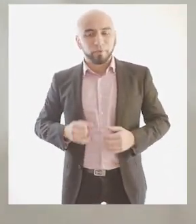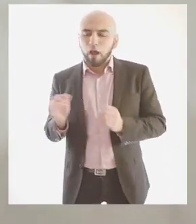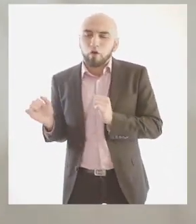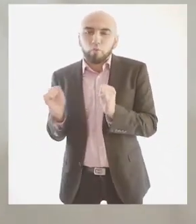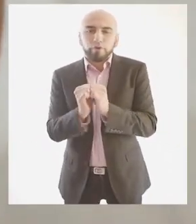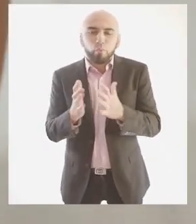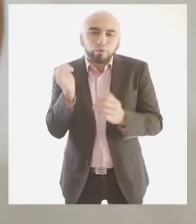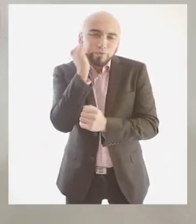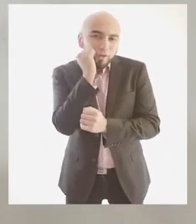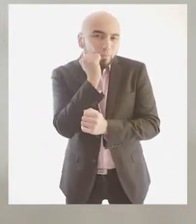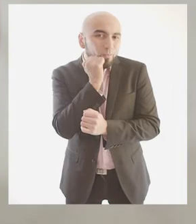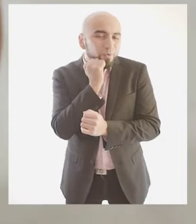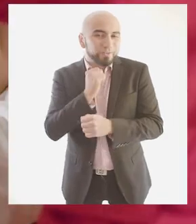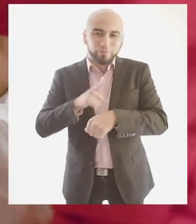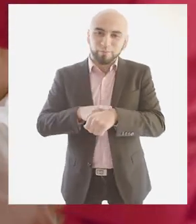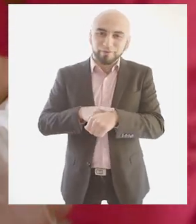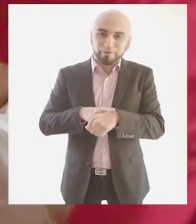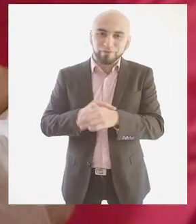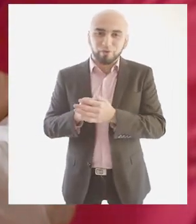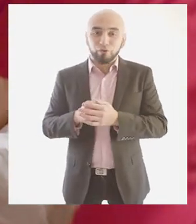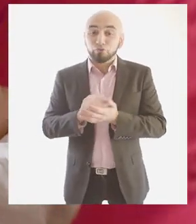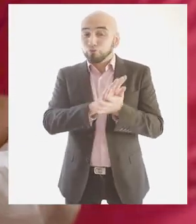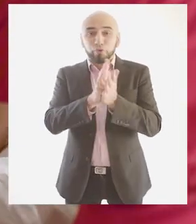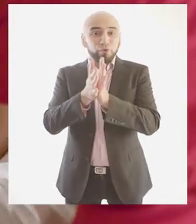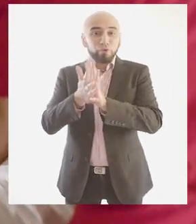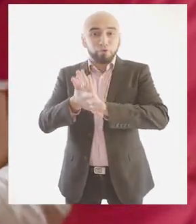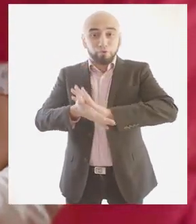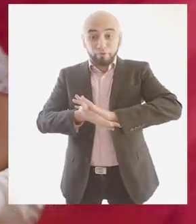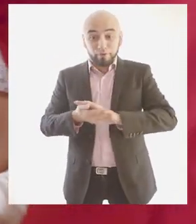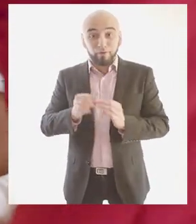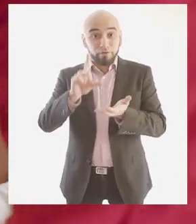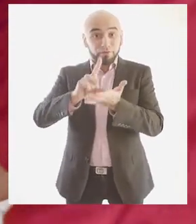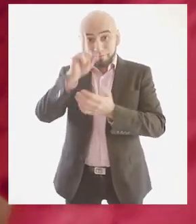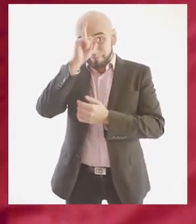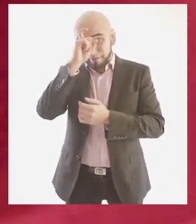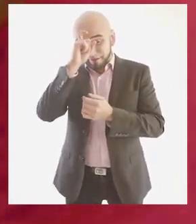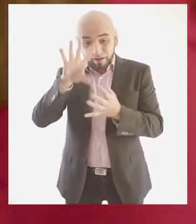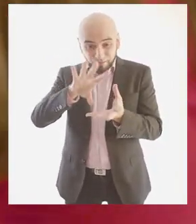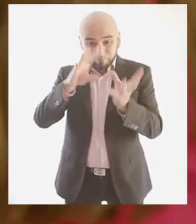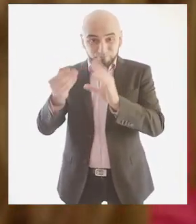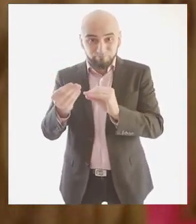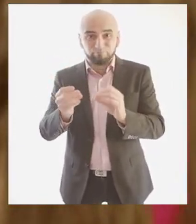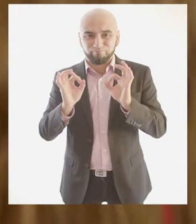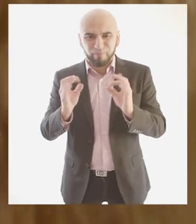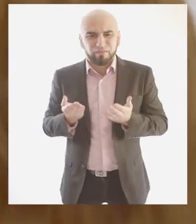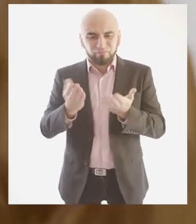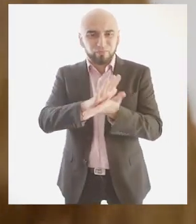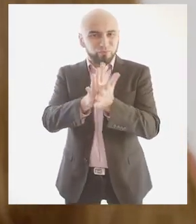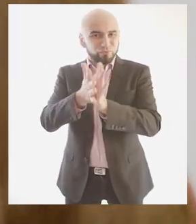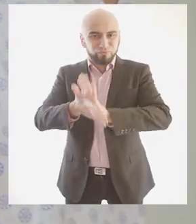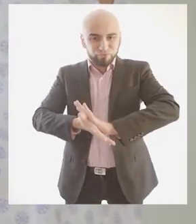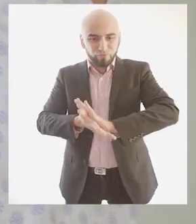amor en este momento. No todas las maternidades de la red de salud están aún adecuadas para ofrecer todas las posiciones